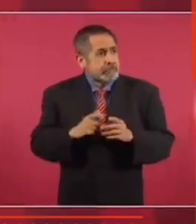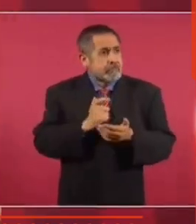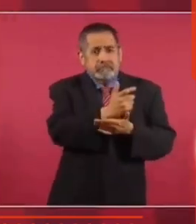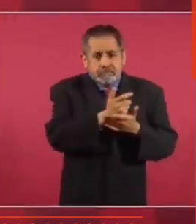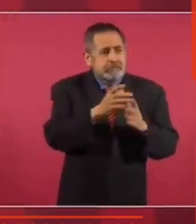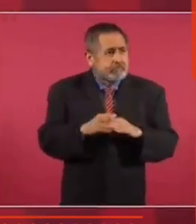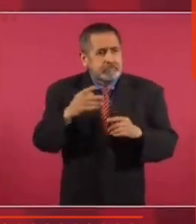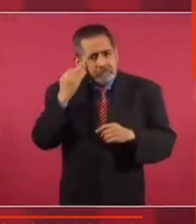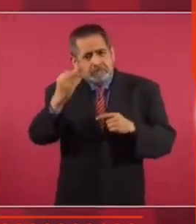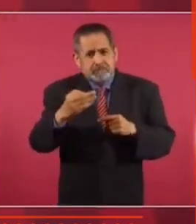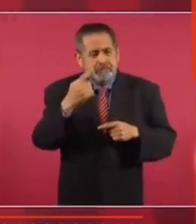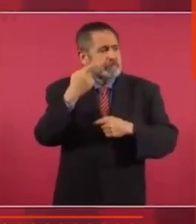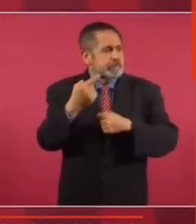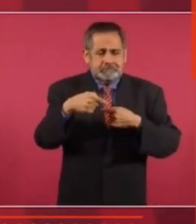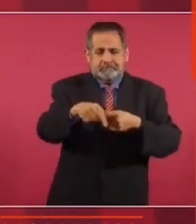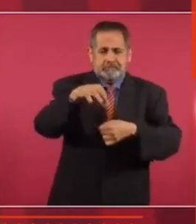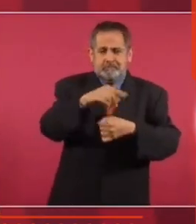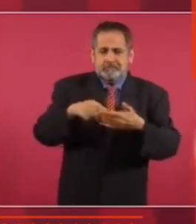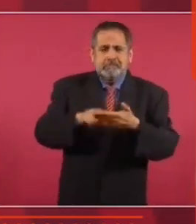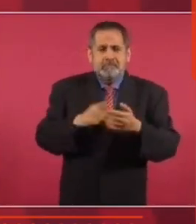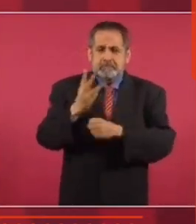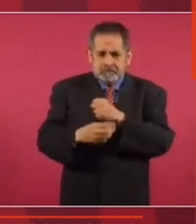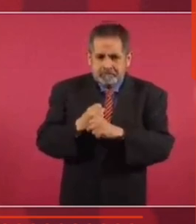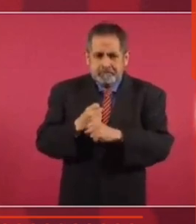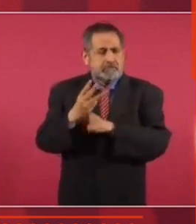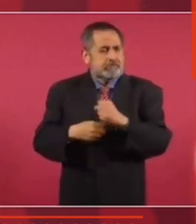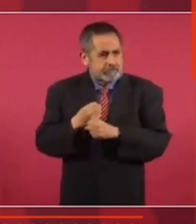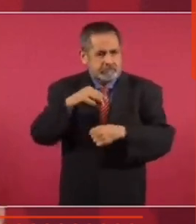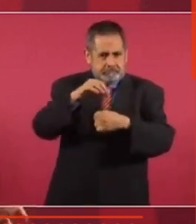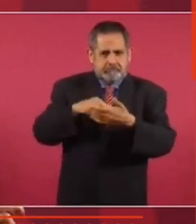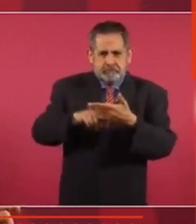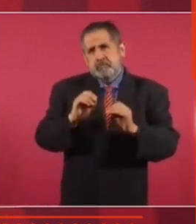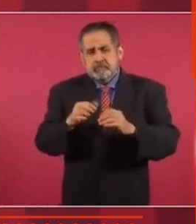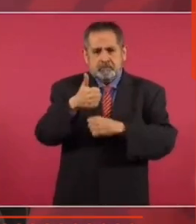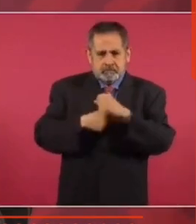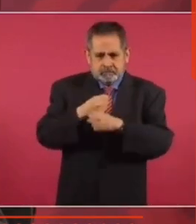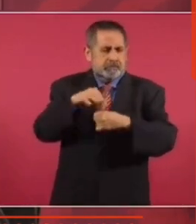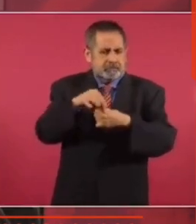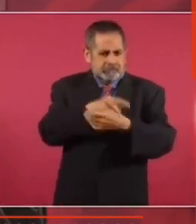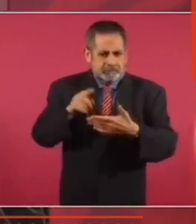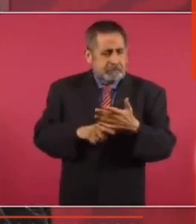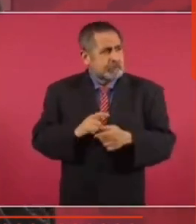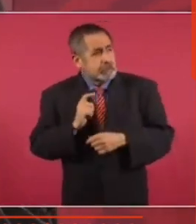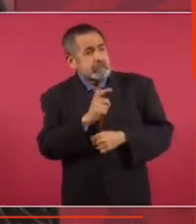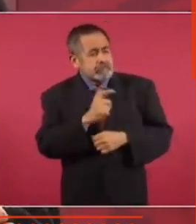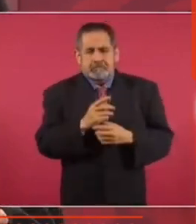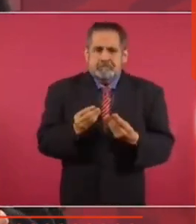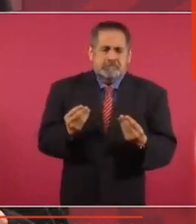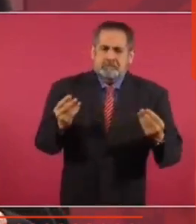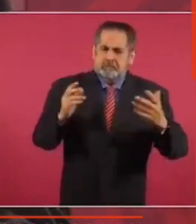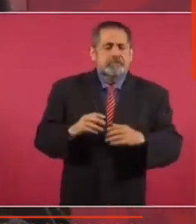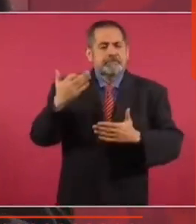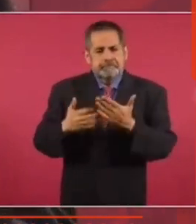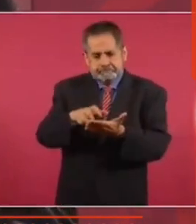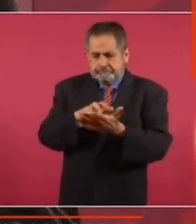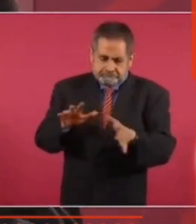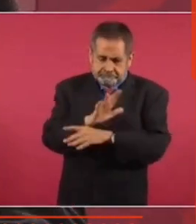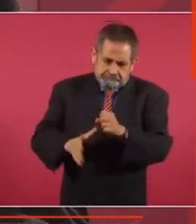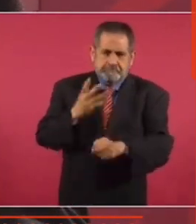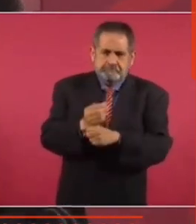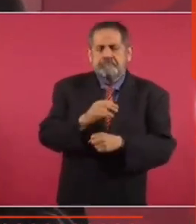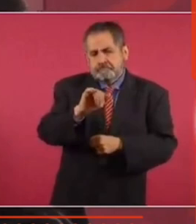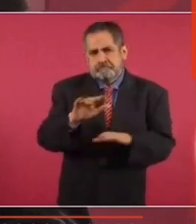permanentemente para elecciones cada 3 años o cada 6 años. Entonces sí hace falta